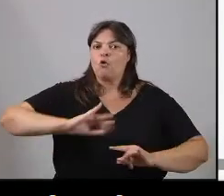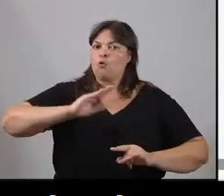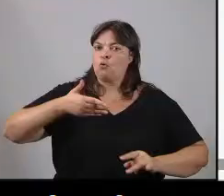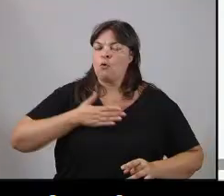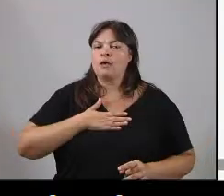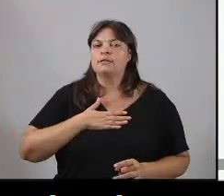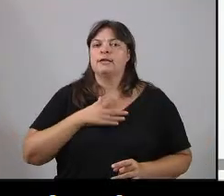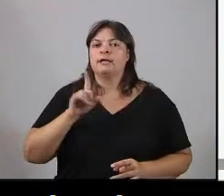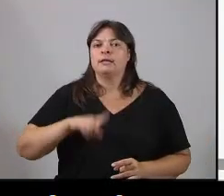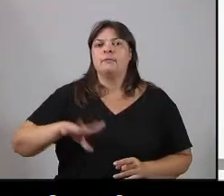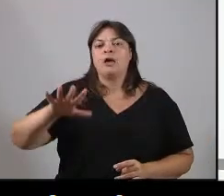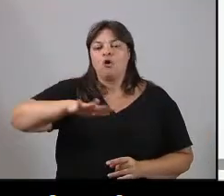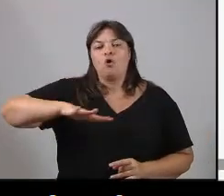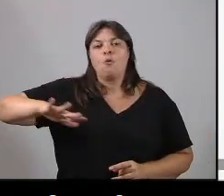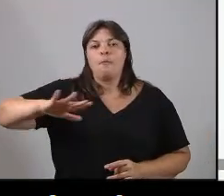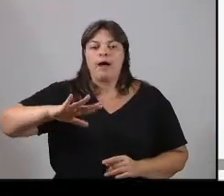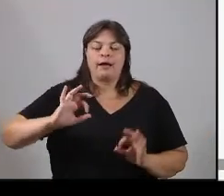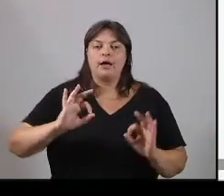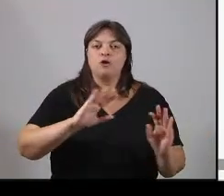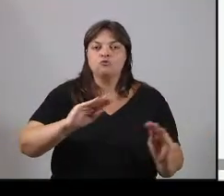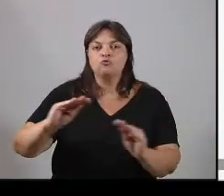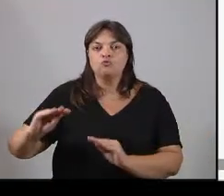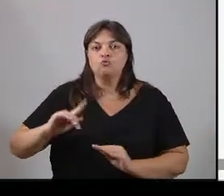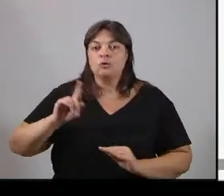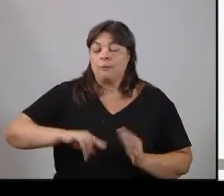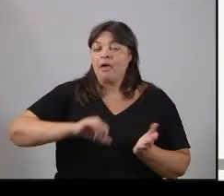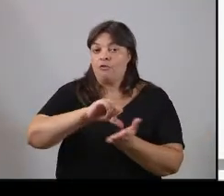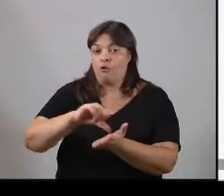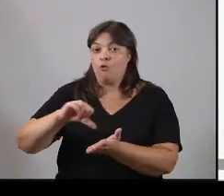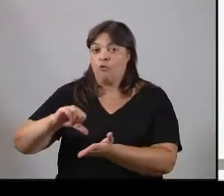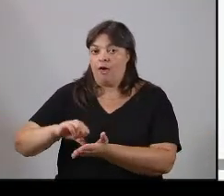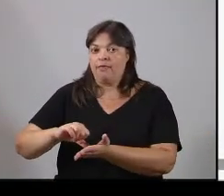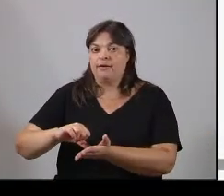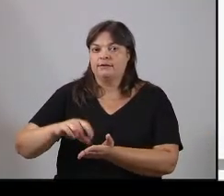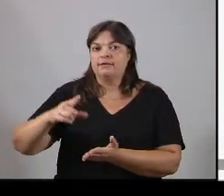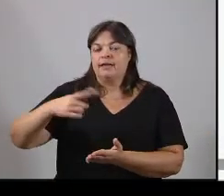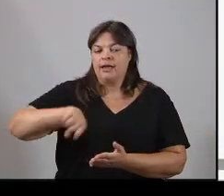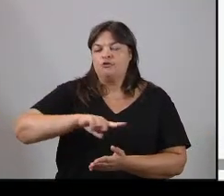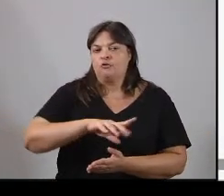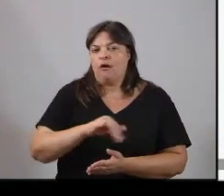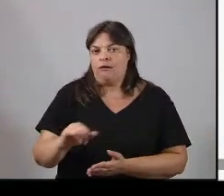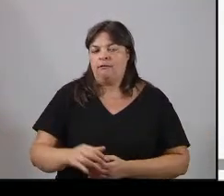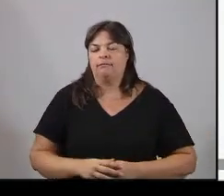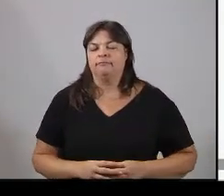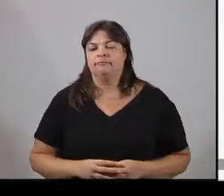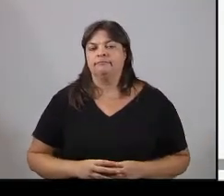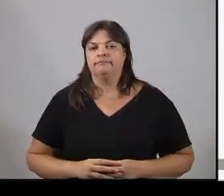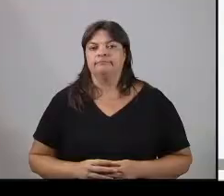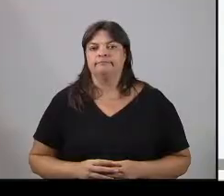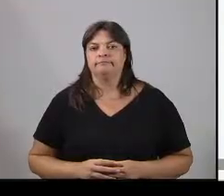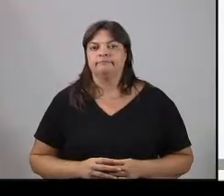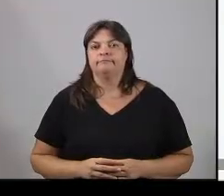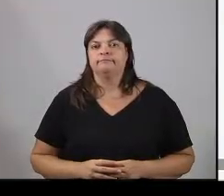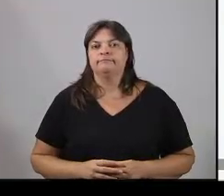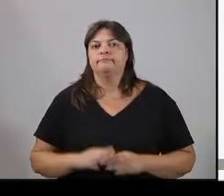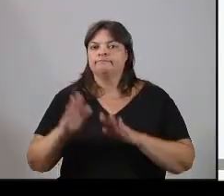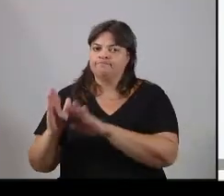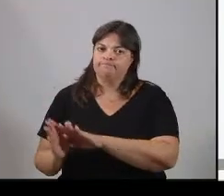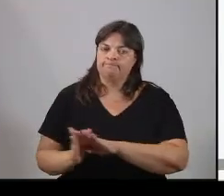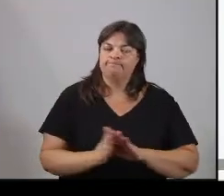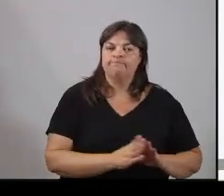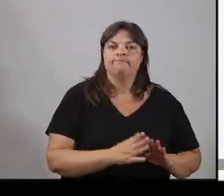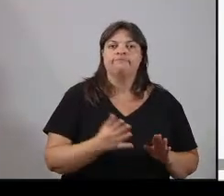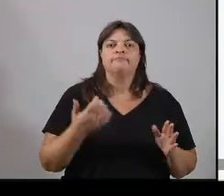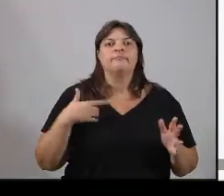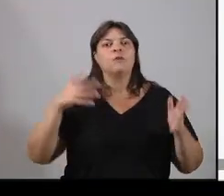las comarcas en las que están y, por supuesto, para las ciudades en las que radican. Ya fuera de los asuntos del